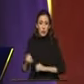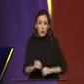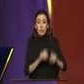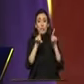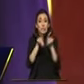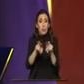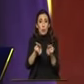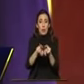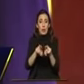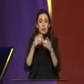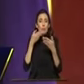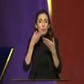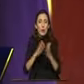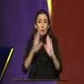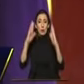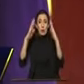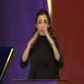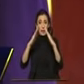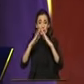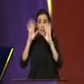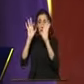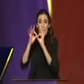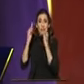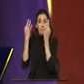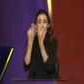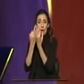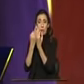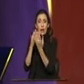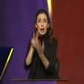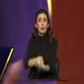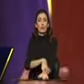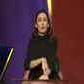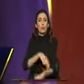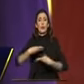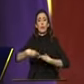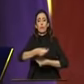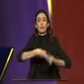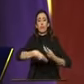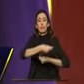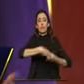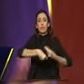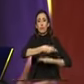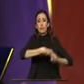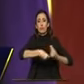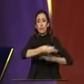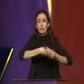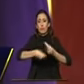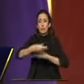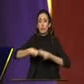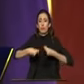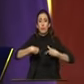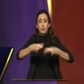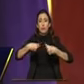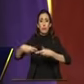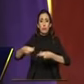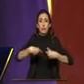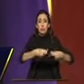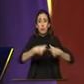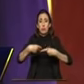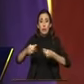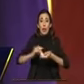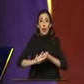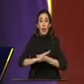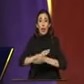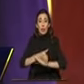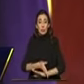como cuando en una casa la familia se acostumbra a gastar de más, comiéndose los ahorros, derrochando los ingresos extraordinarios y